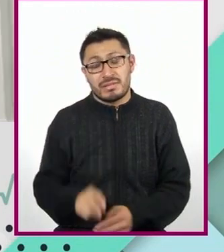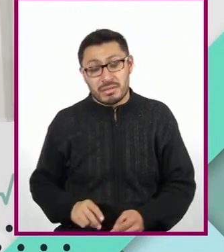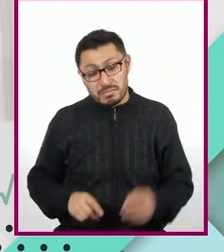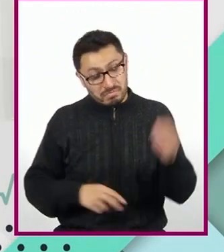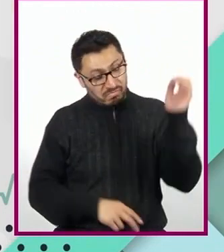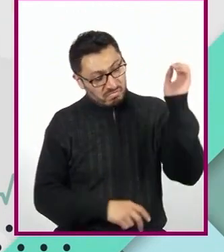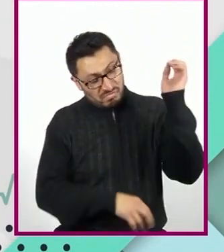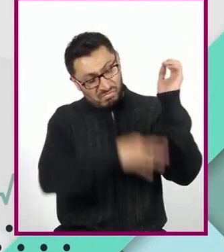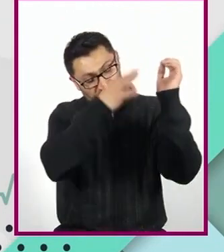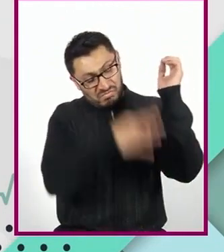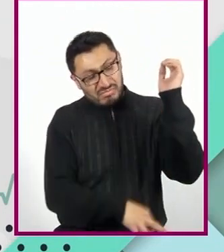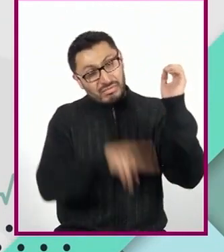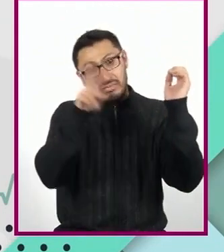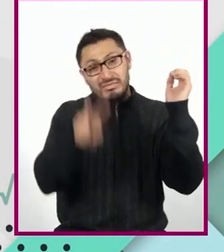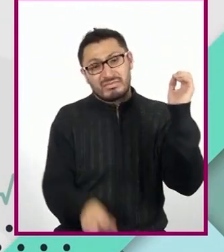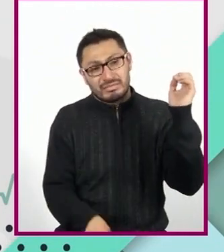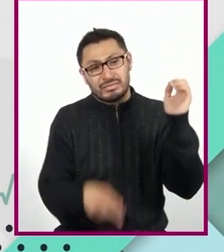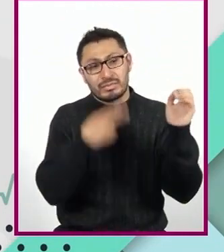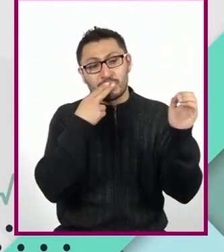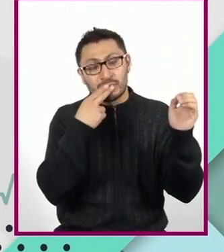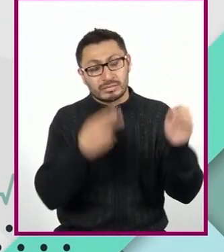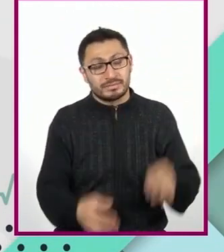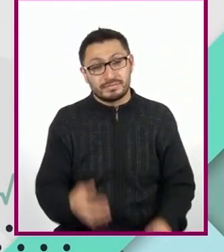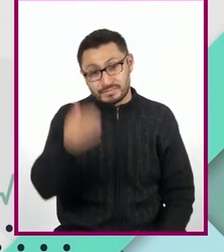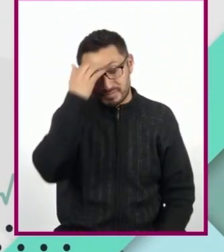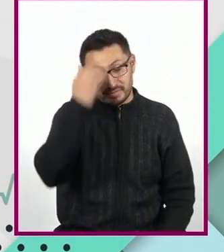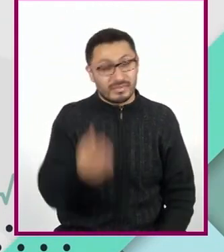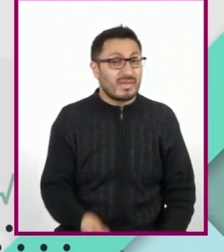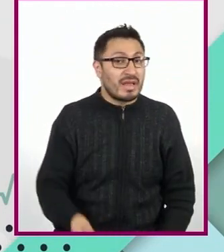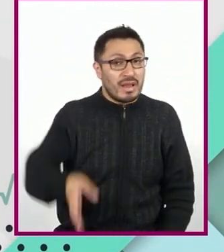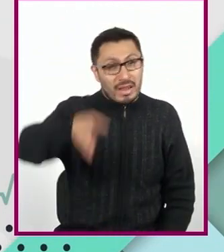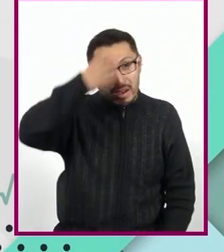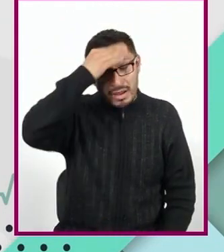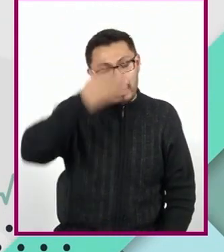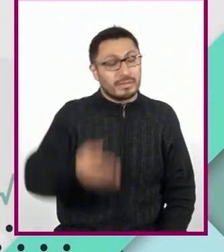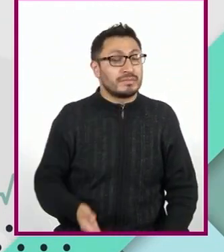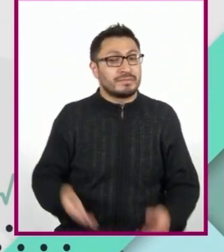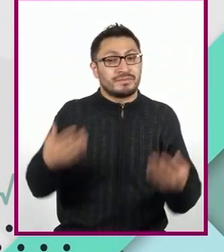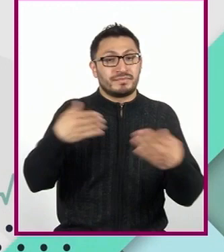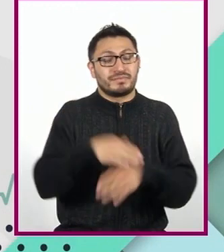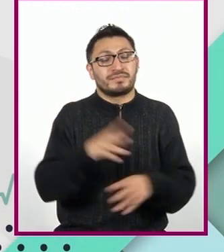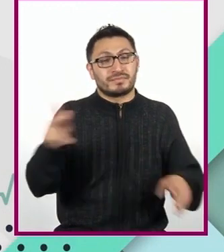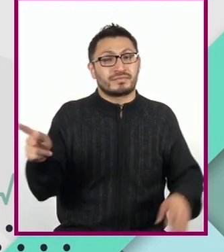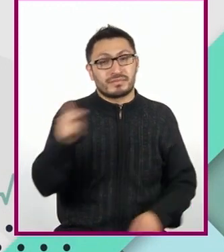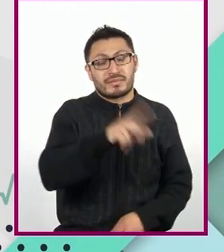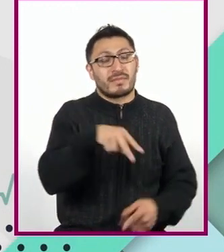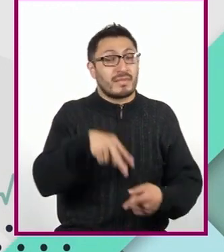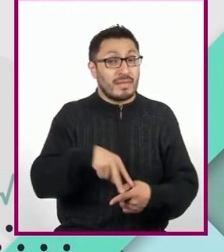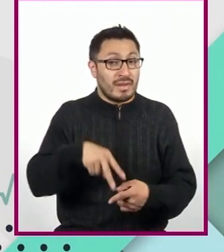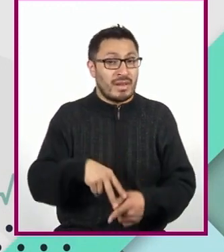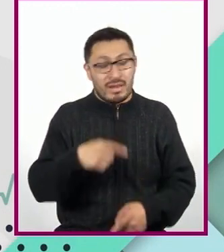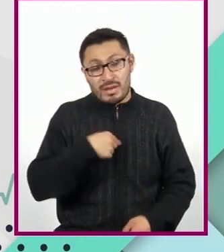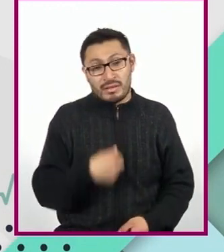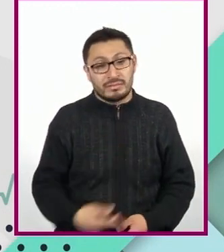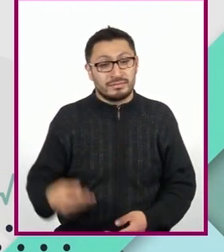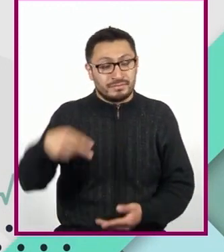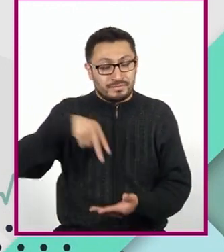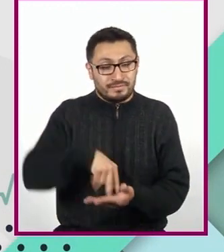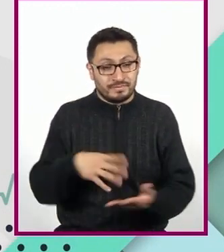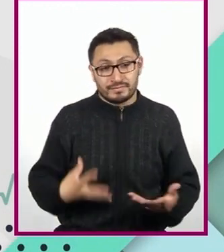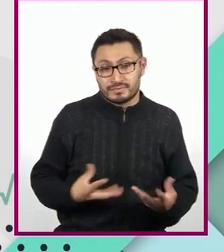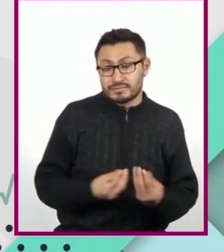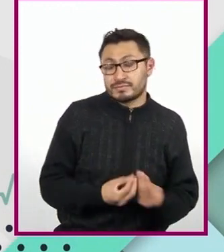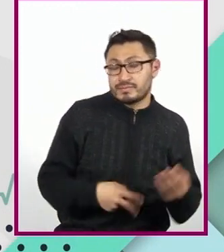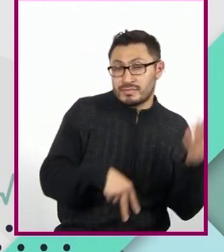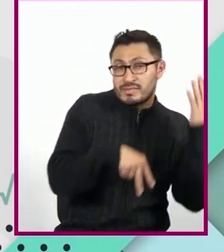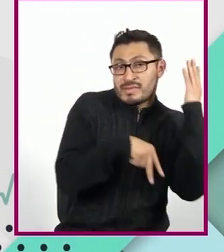realmente? Utilizaremos los conocimientos adquiridos sobre triángulos semejantes. Me voy a parar junto al árbol